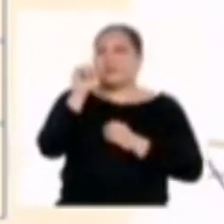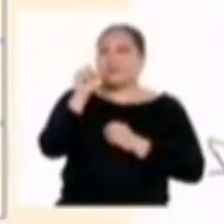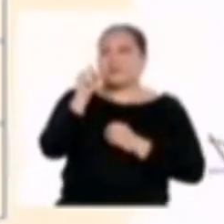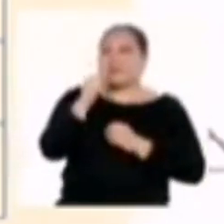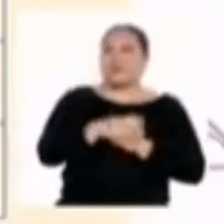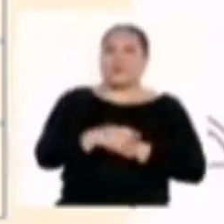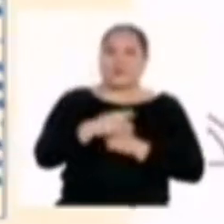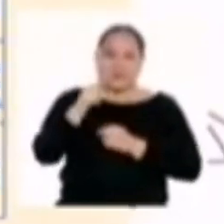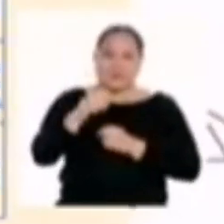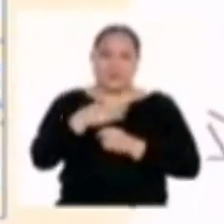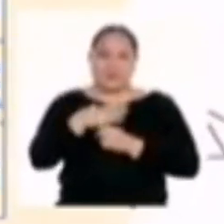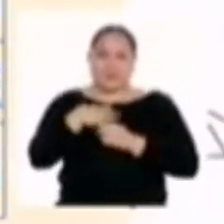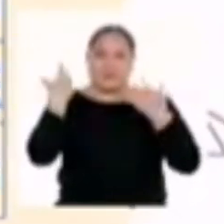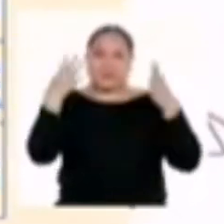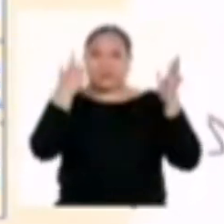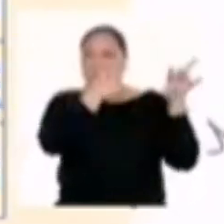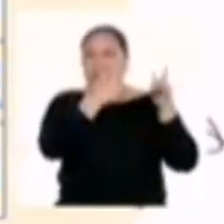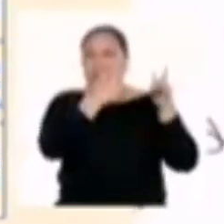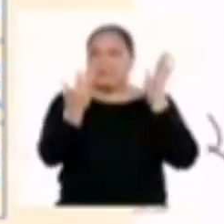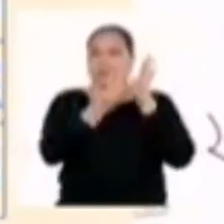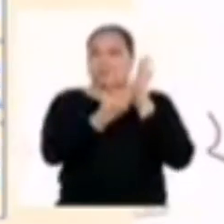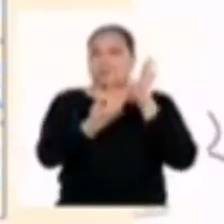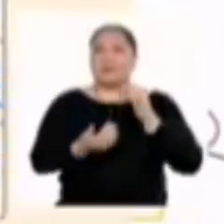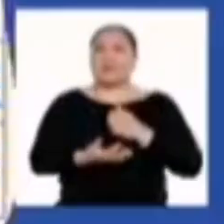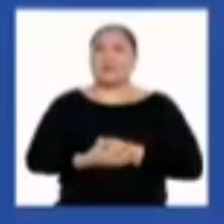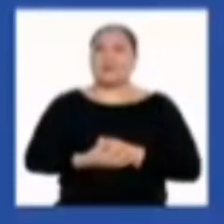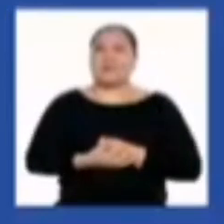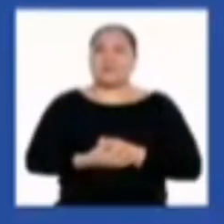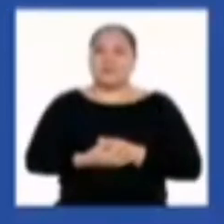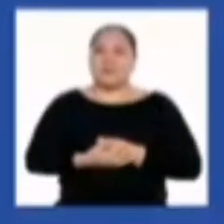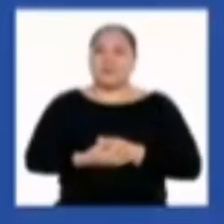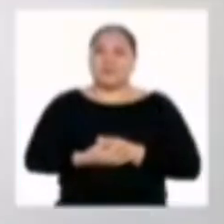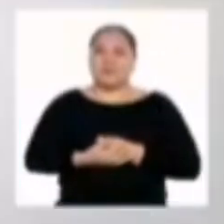argumentos. ¡Listo! ¡Ya está!